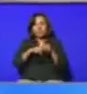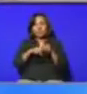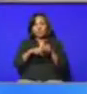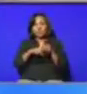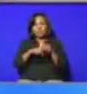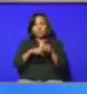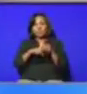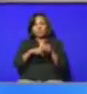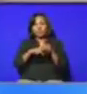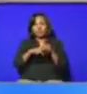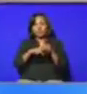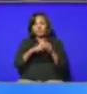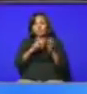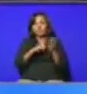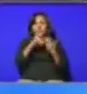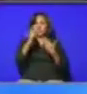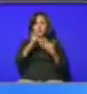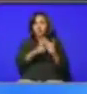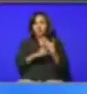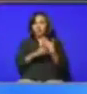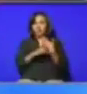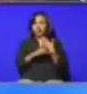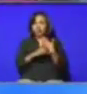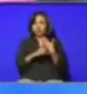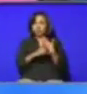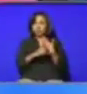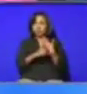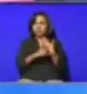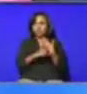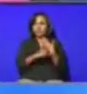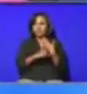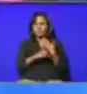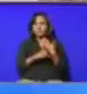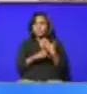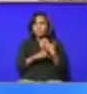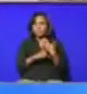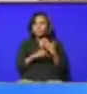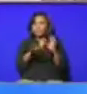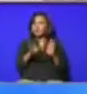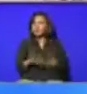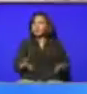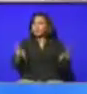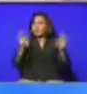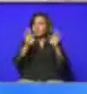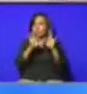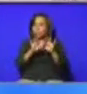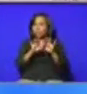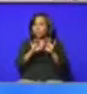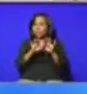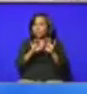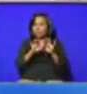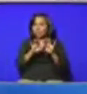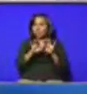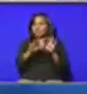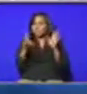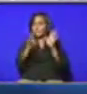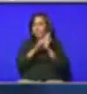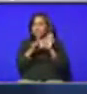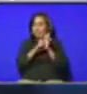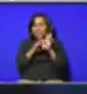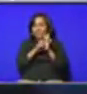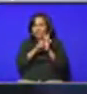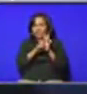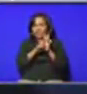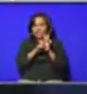de esa planta docente o también de esa planta administrativa. Entonces, por supuesto, la gobernanza, Enrique, juega un papel fundamental.